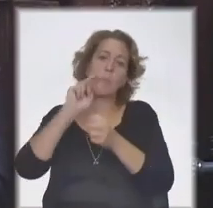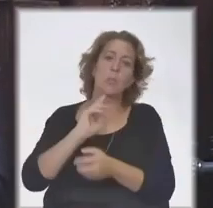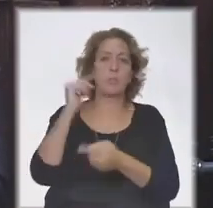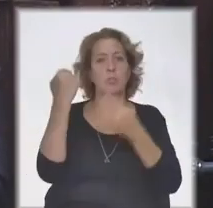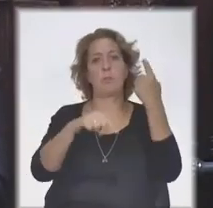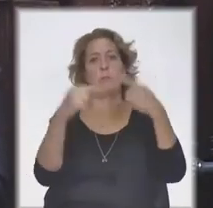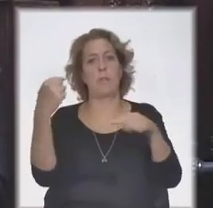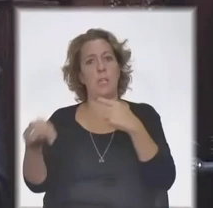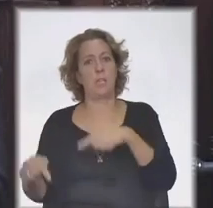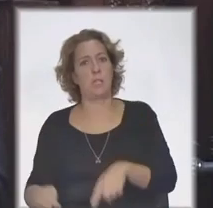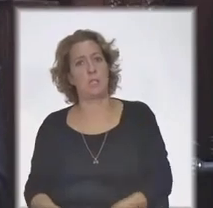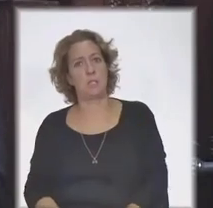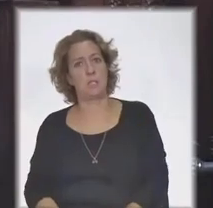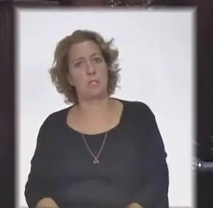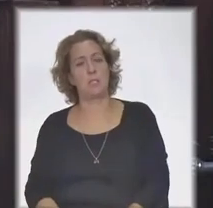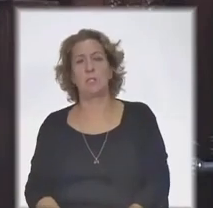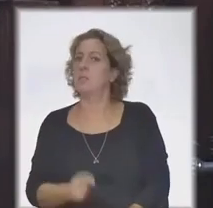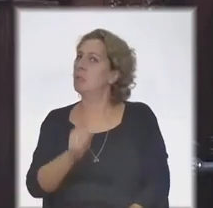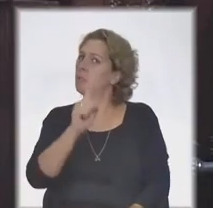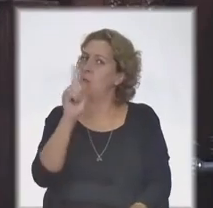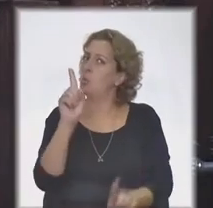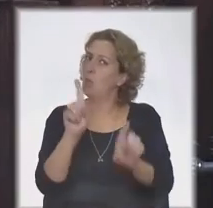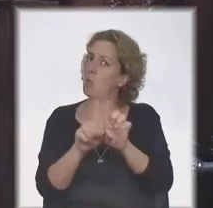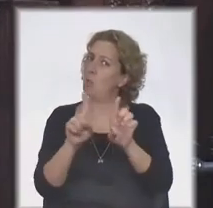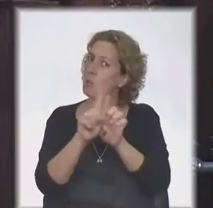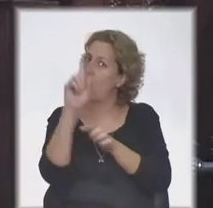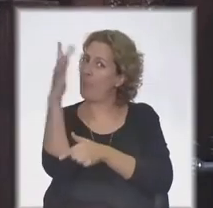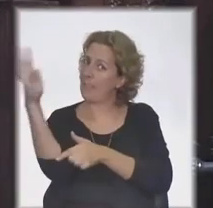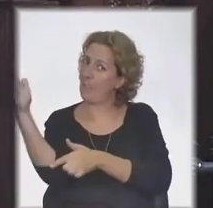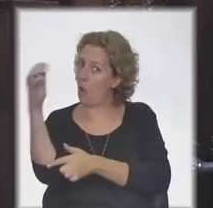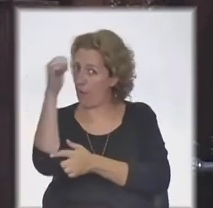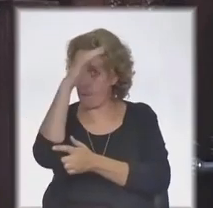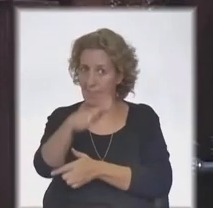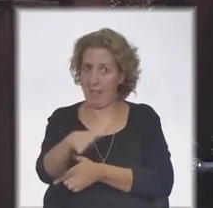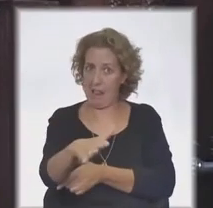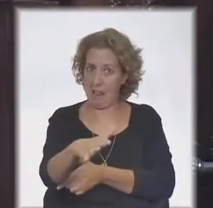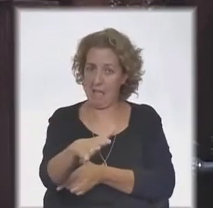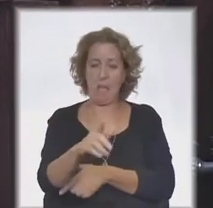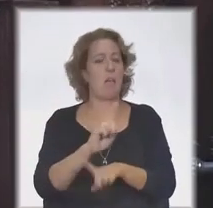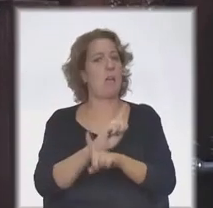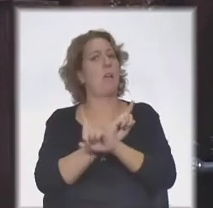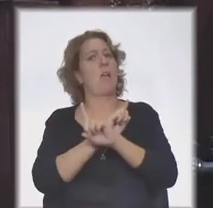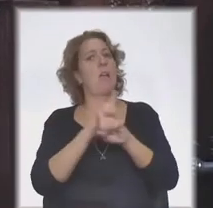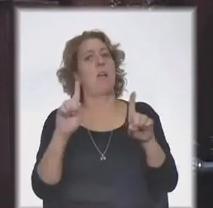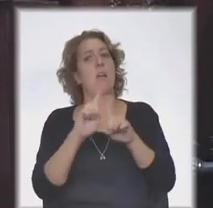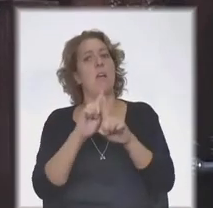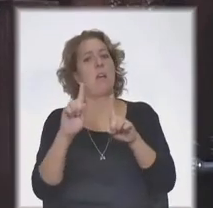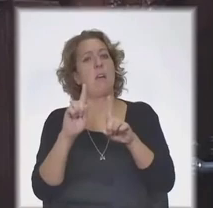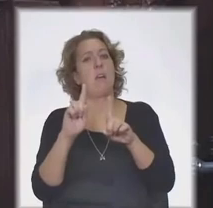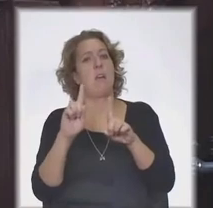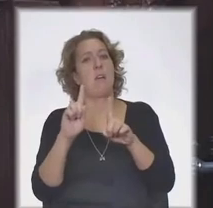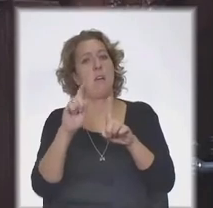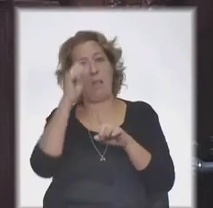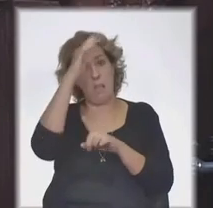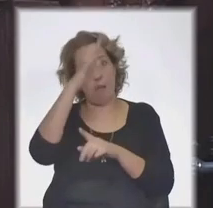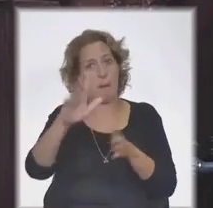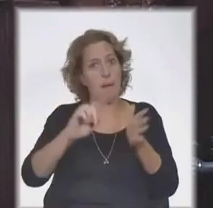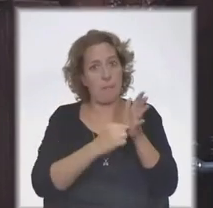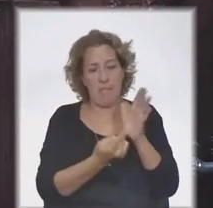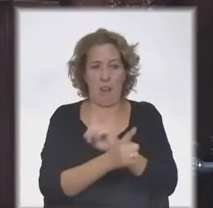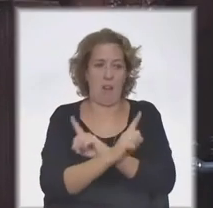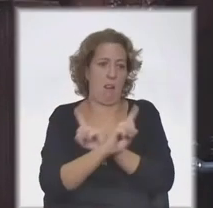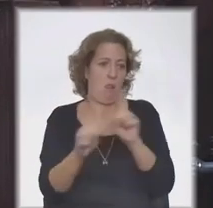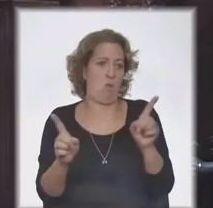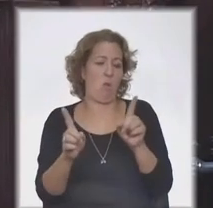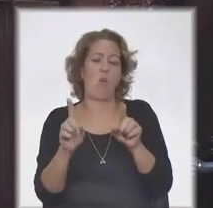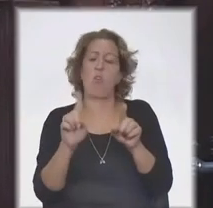comportamientos? ¿No es lo mismo el interior que la capital? ¿No es lo mismo la problemática que tienen en nuestro departamento,